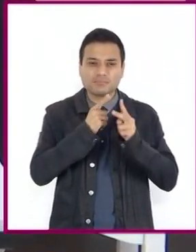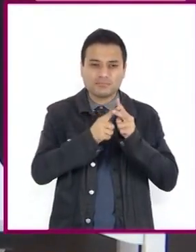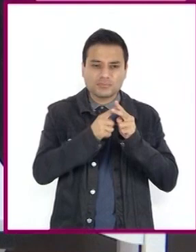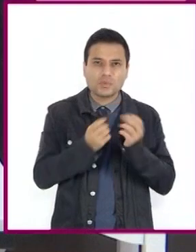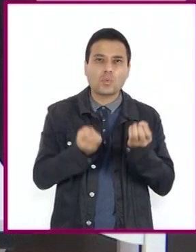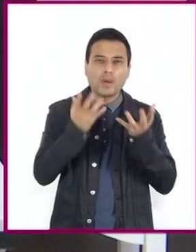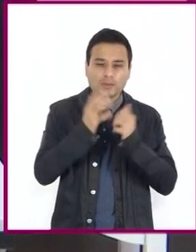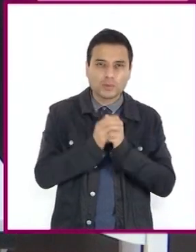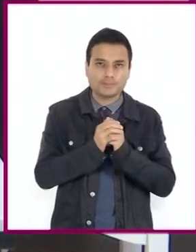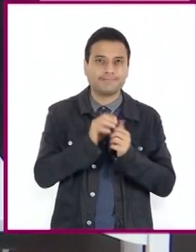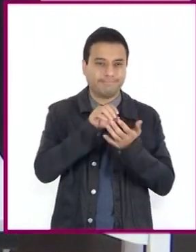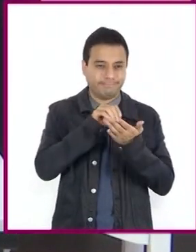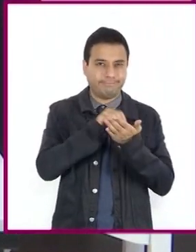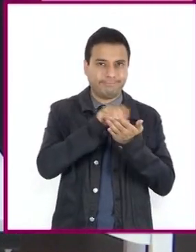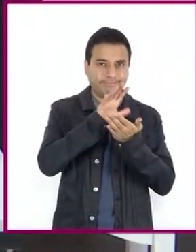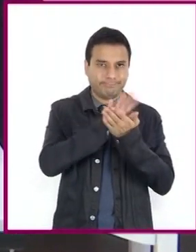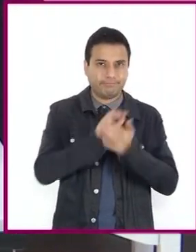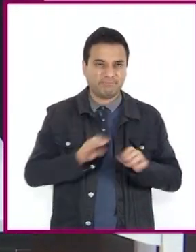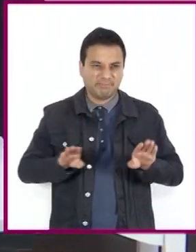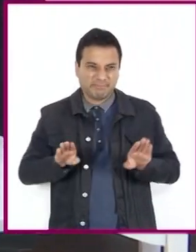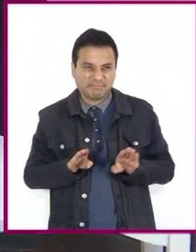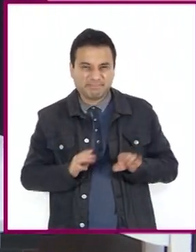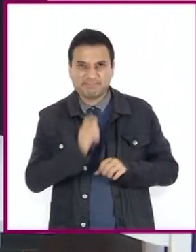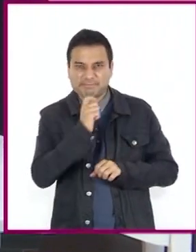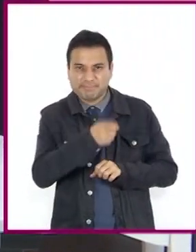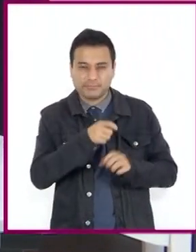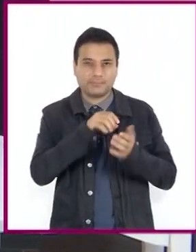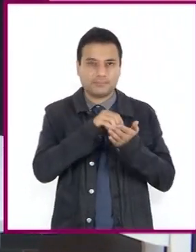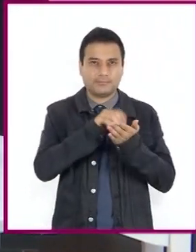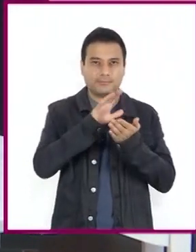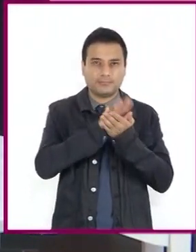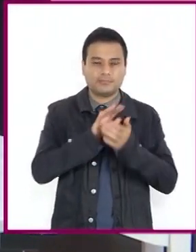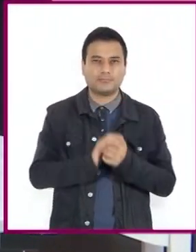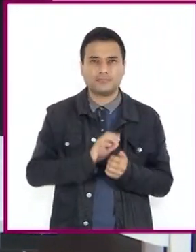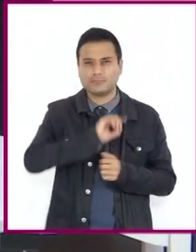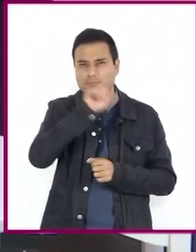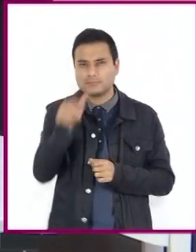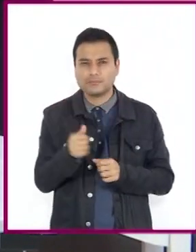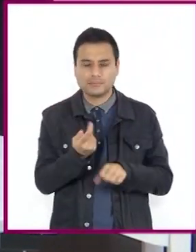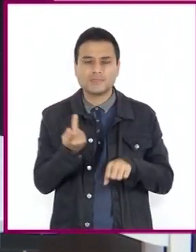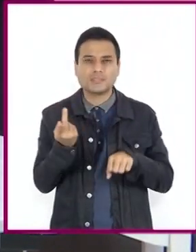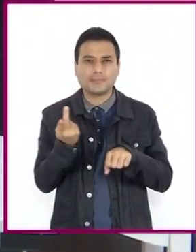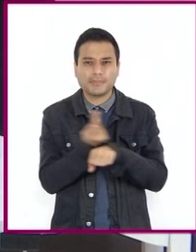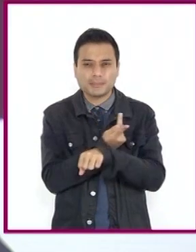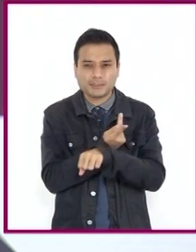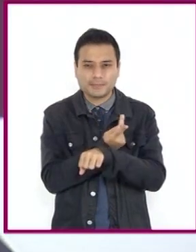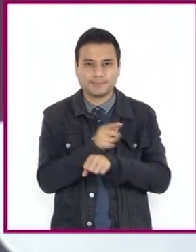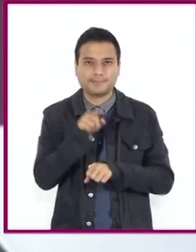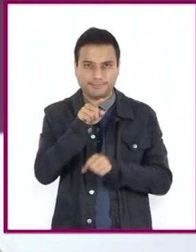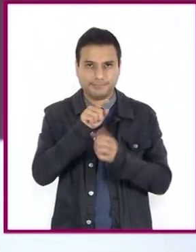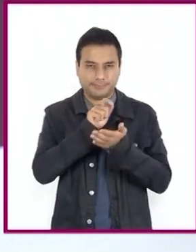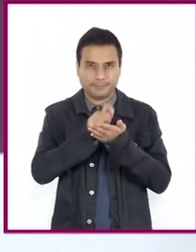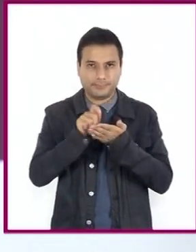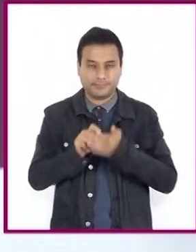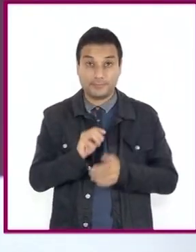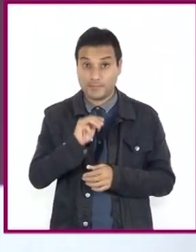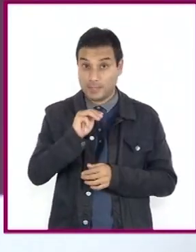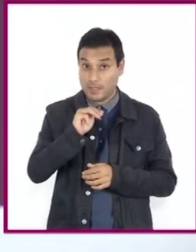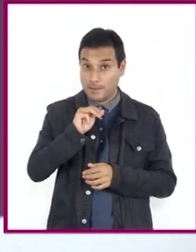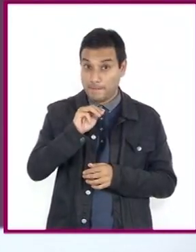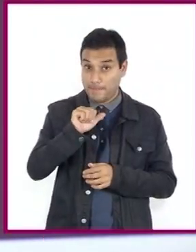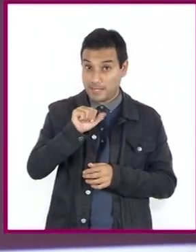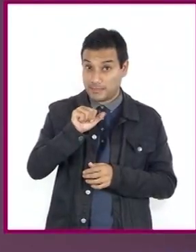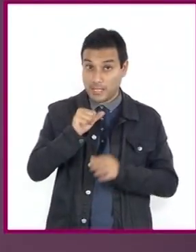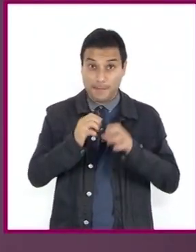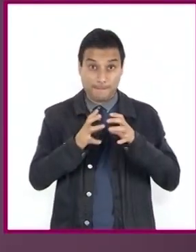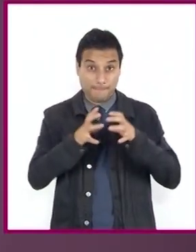las propiedades físicas de los productos. ¿Qué ocurrió con la masa de las sustancias? ¿Disminuyó? ¿Aumentó? ¿O permaneció